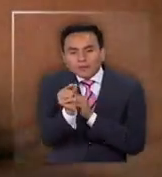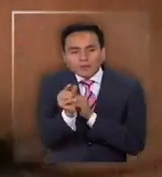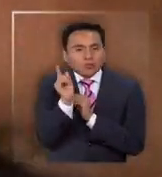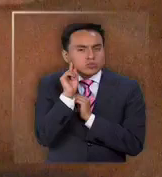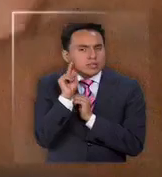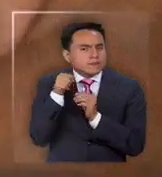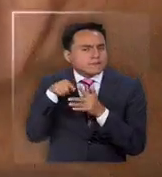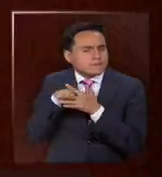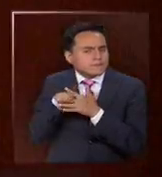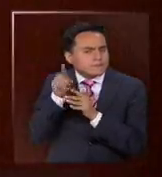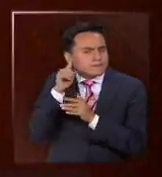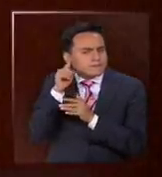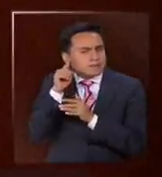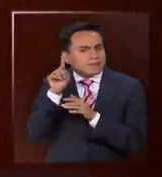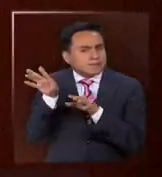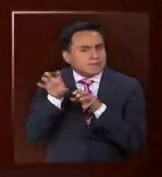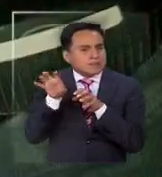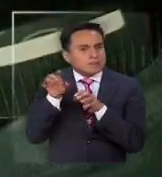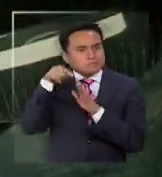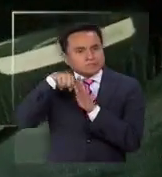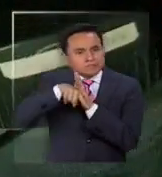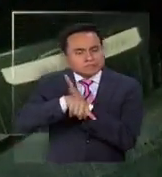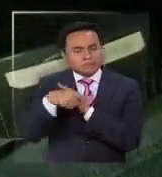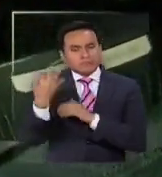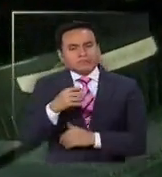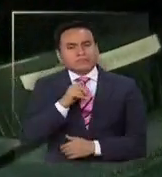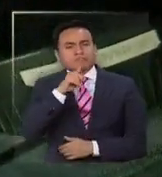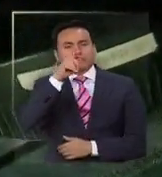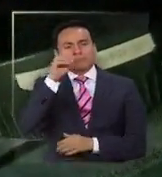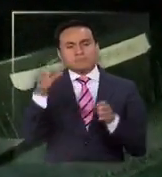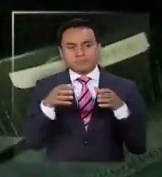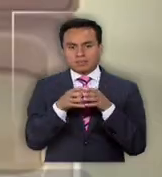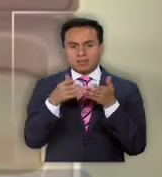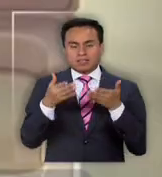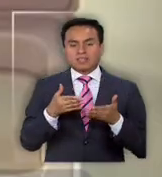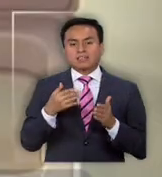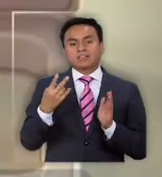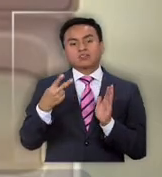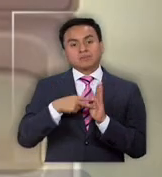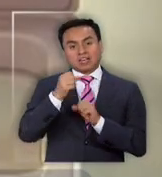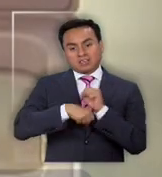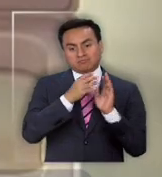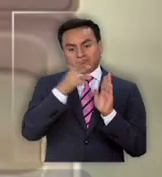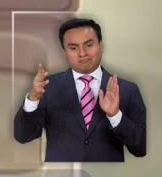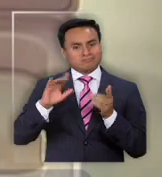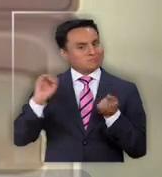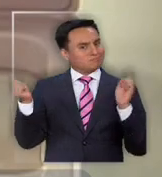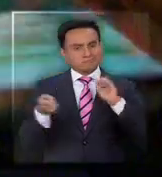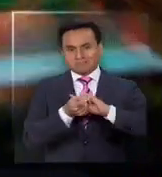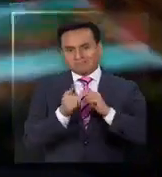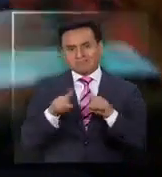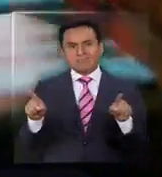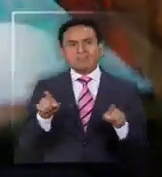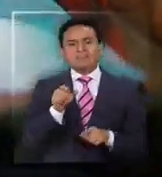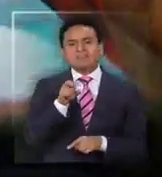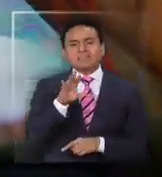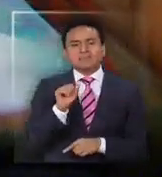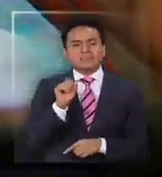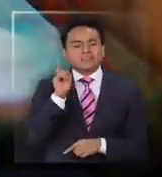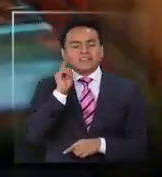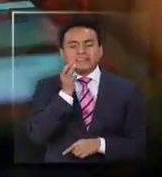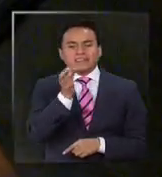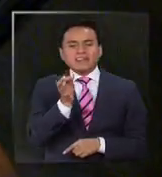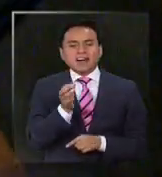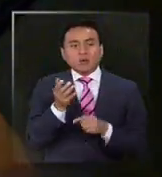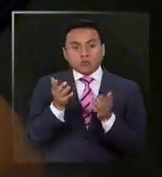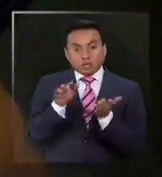escuchas remotas captadas con sofisticados equipos, en este siglo todo cambió. Siri. Basta con hacer